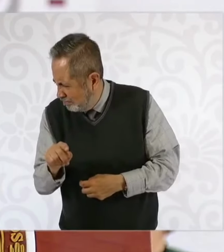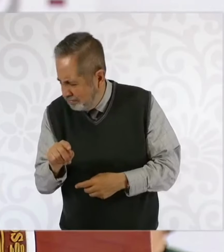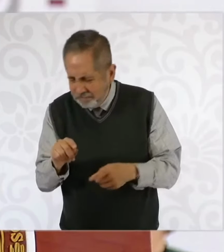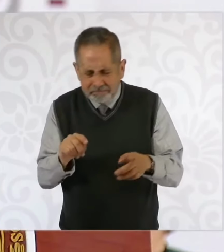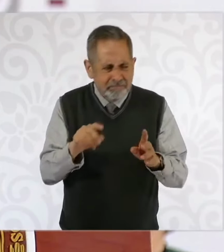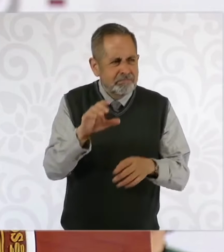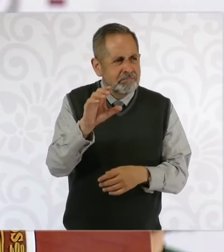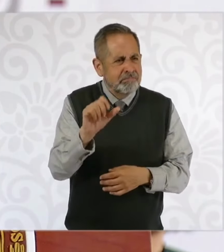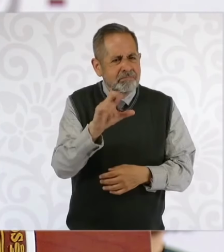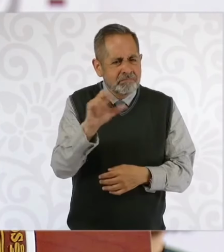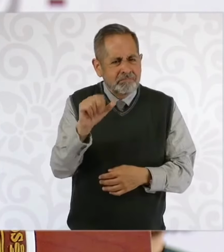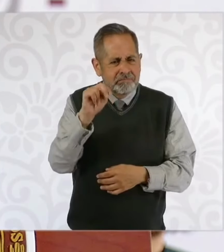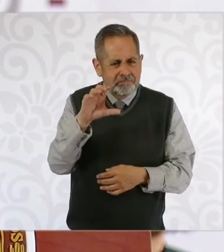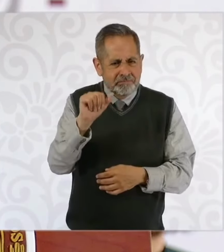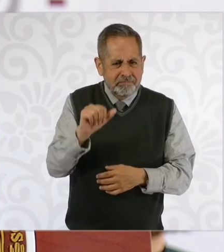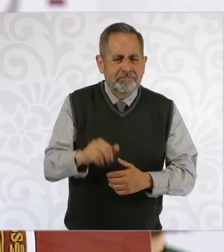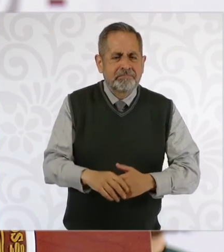Carranca.